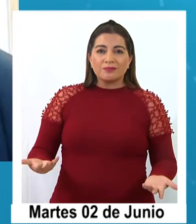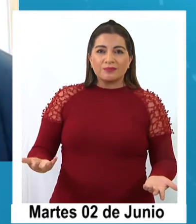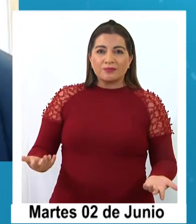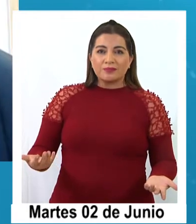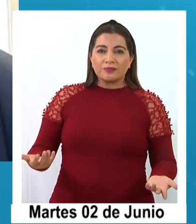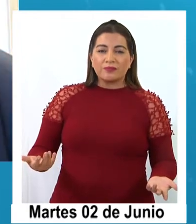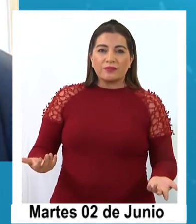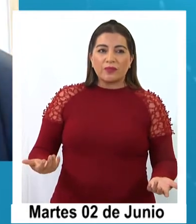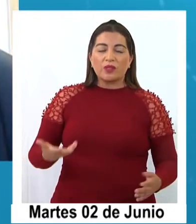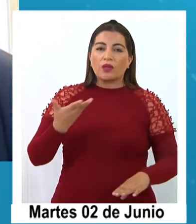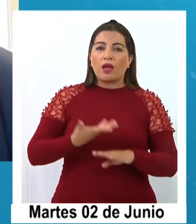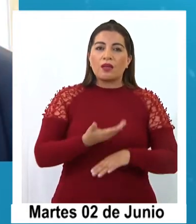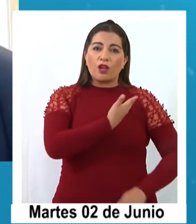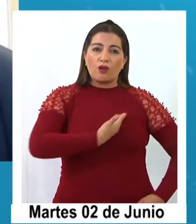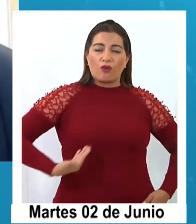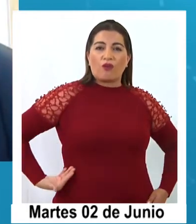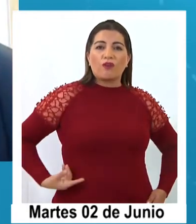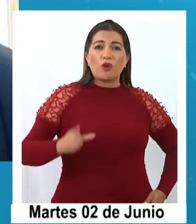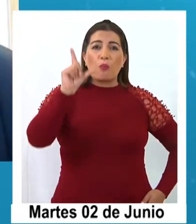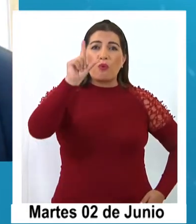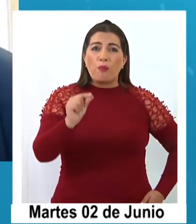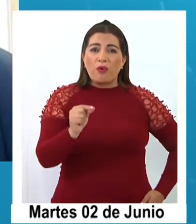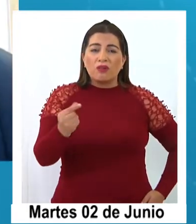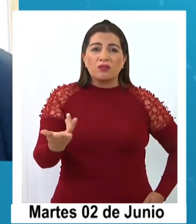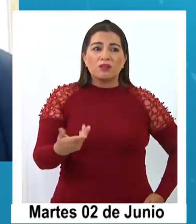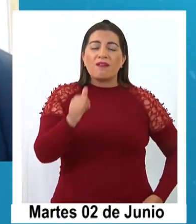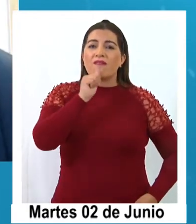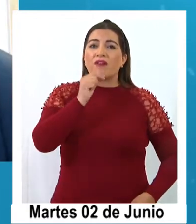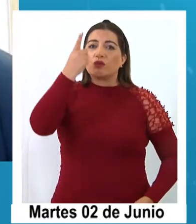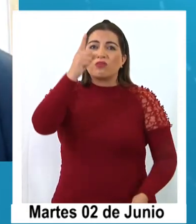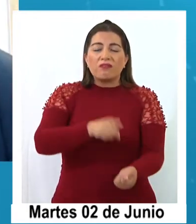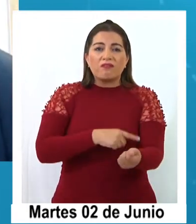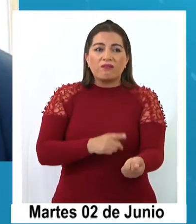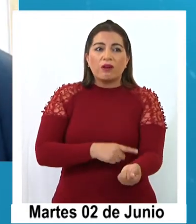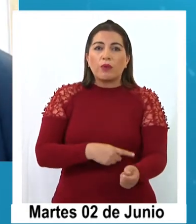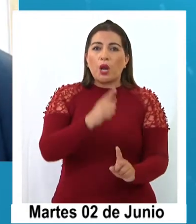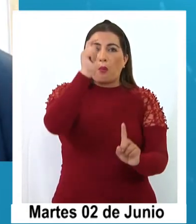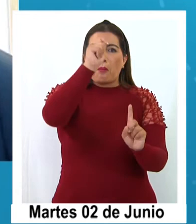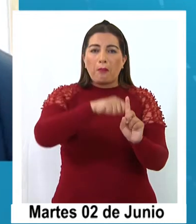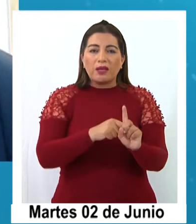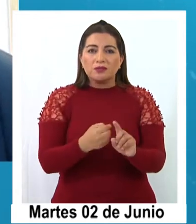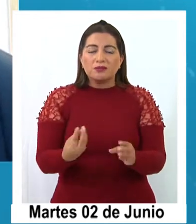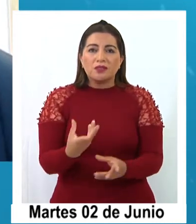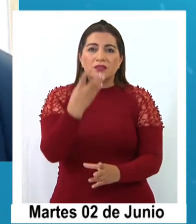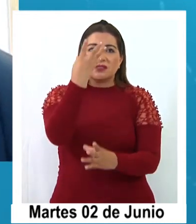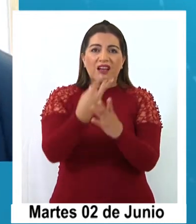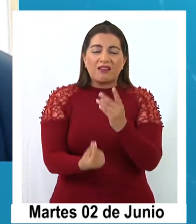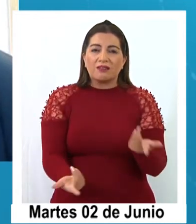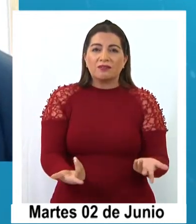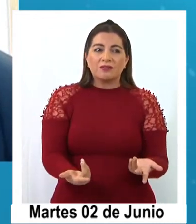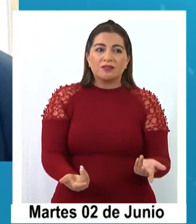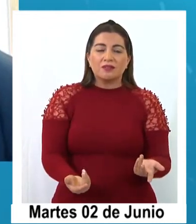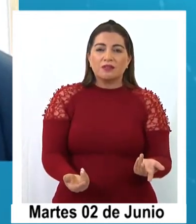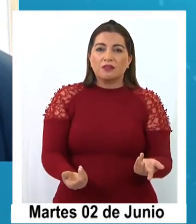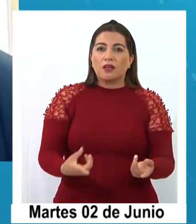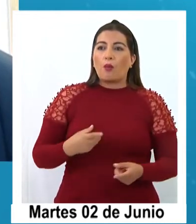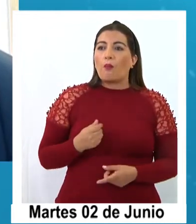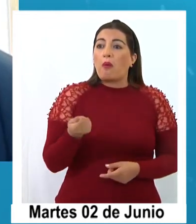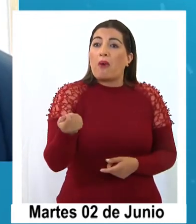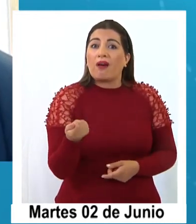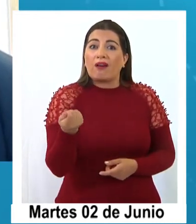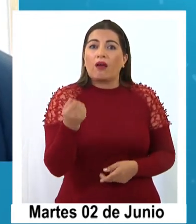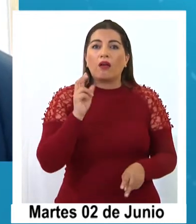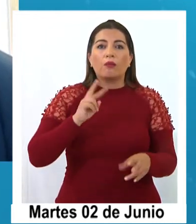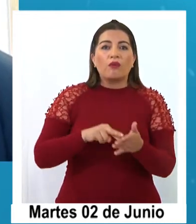lo que se asignó por parte del gobierno es muy poco, y no alcanza para que una familia se mantenga el mes, entonces, hagamos como que le damos, pero en realidad no